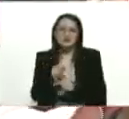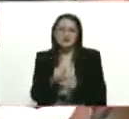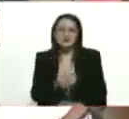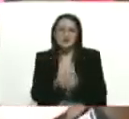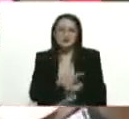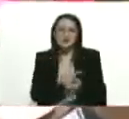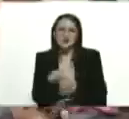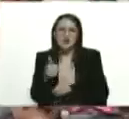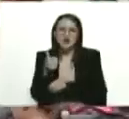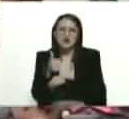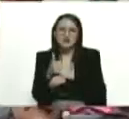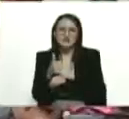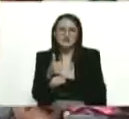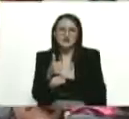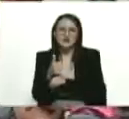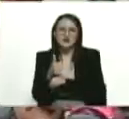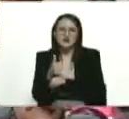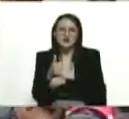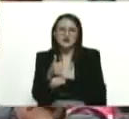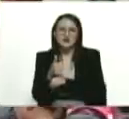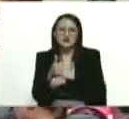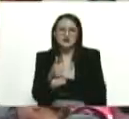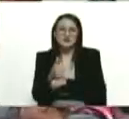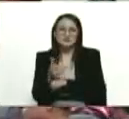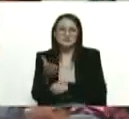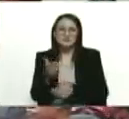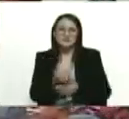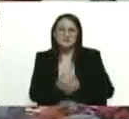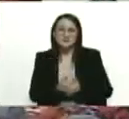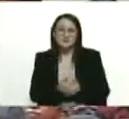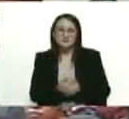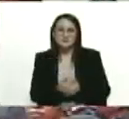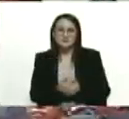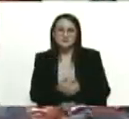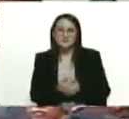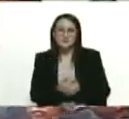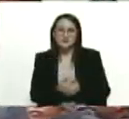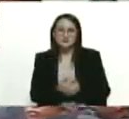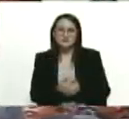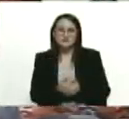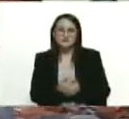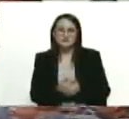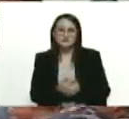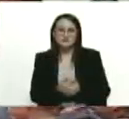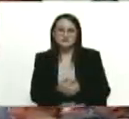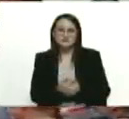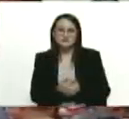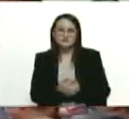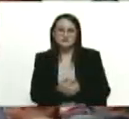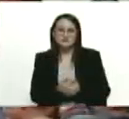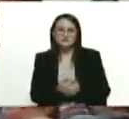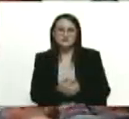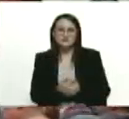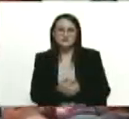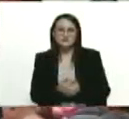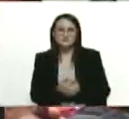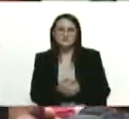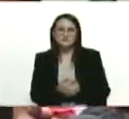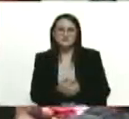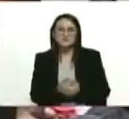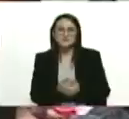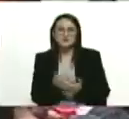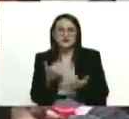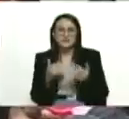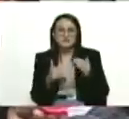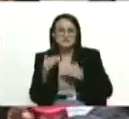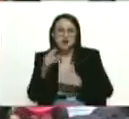jefe Comandante Fausto, Ali Rodríguez Araque, que había que lanzar la red un poco más